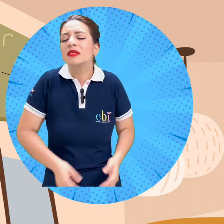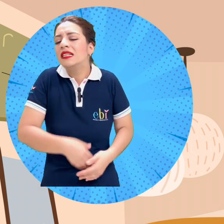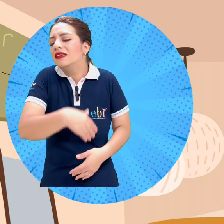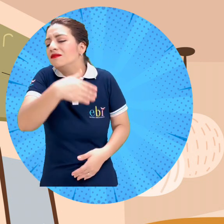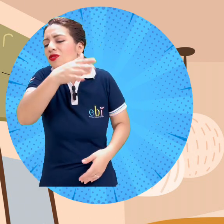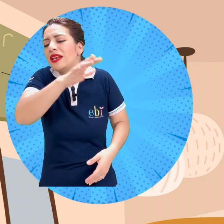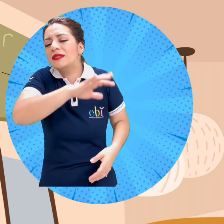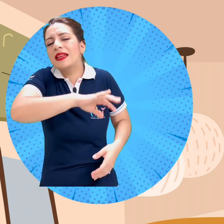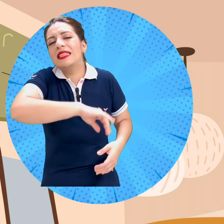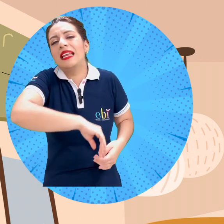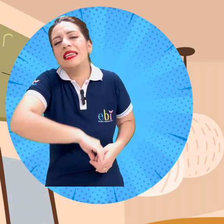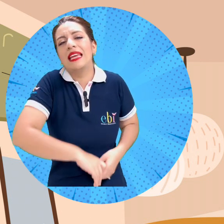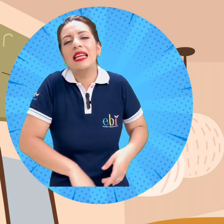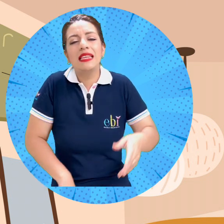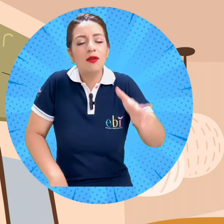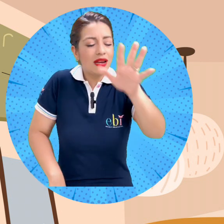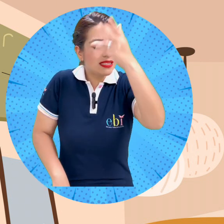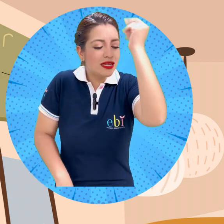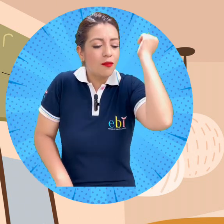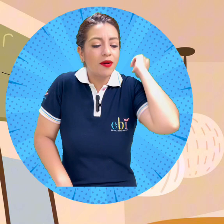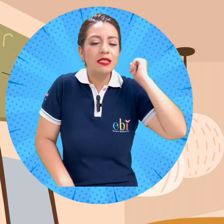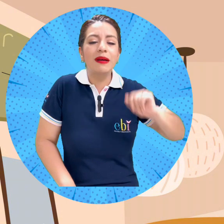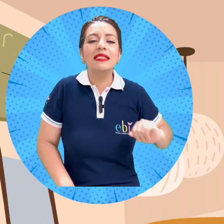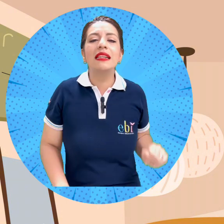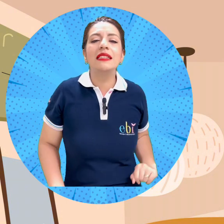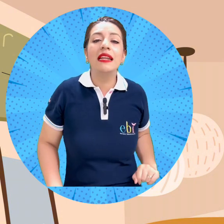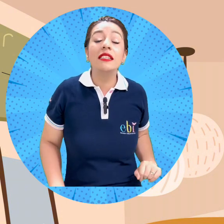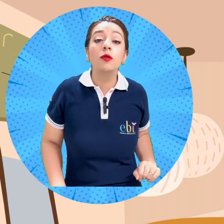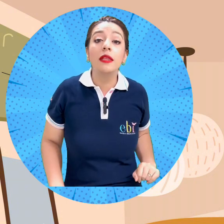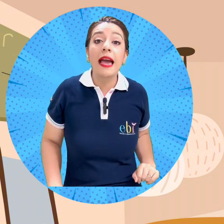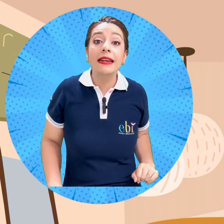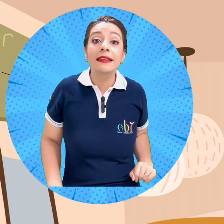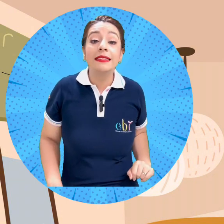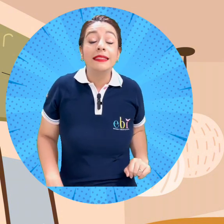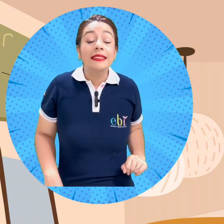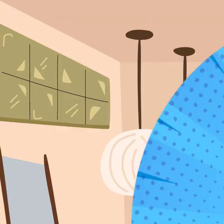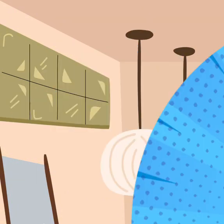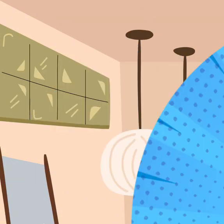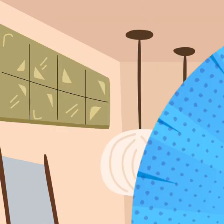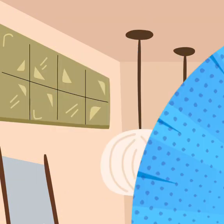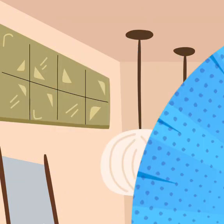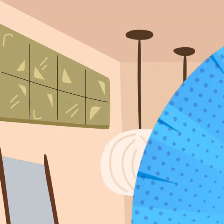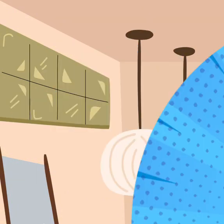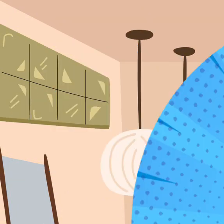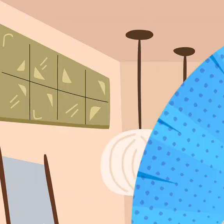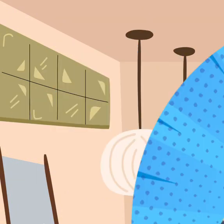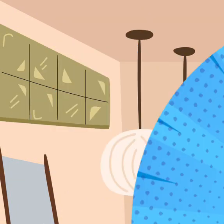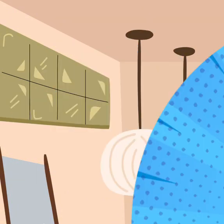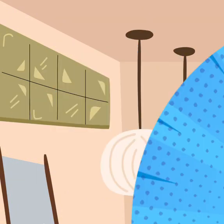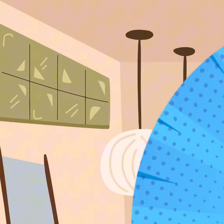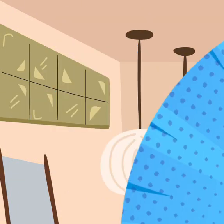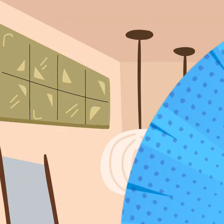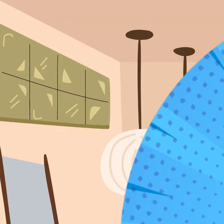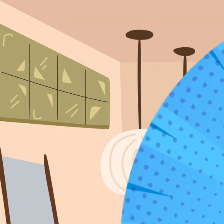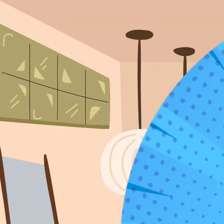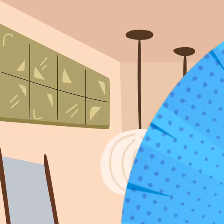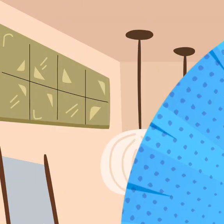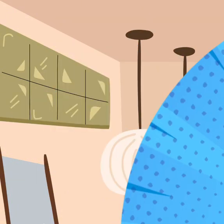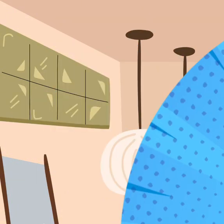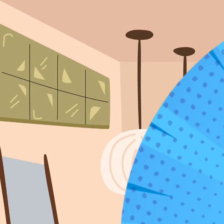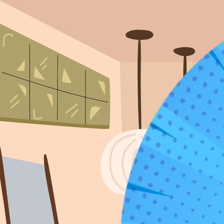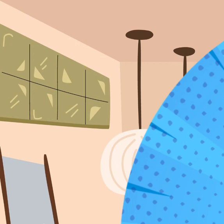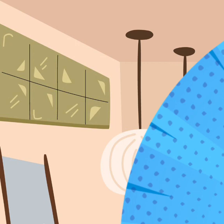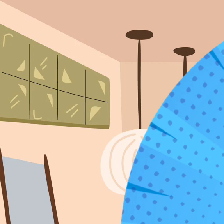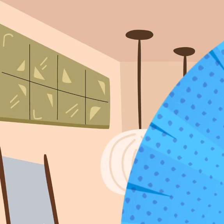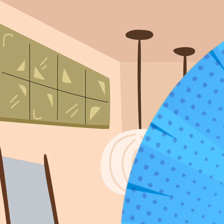mira, tú eres bien inteligente, igual y si lo puedes pasar sin estudiar. Ya sabemos que si Pablito no estudia